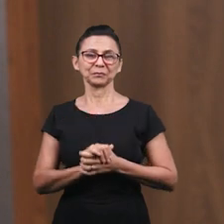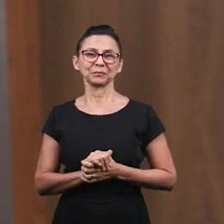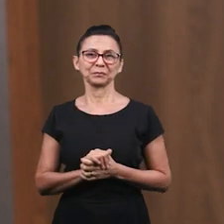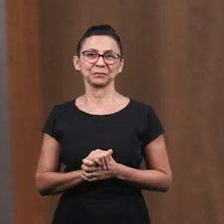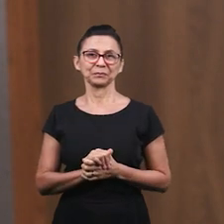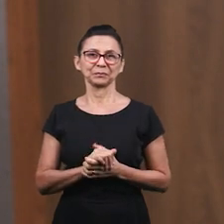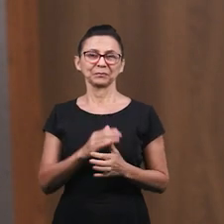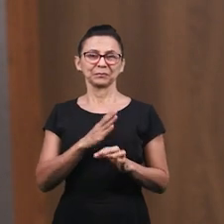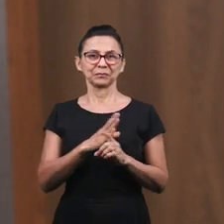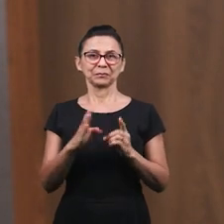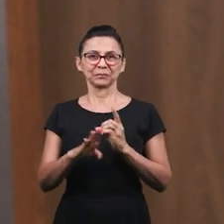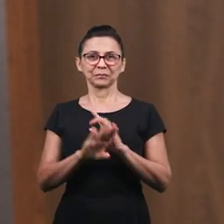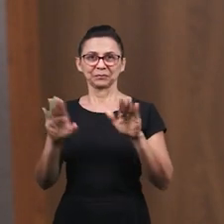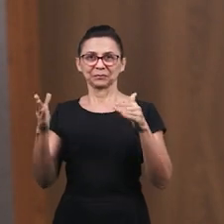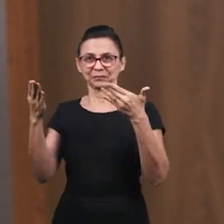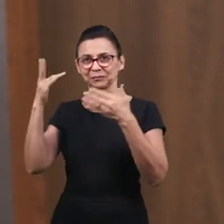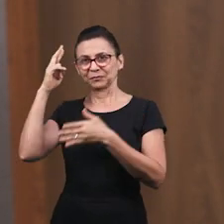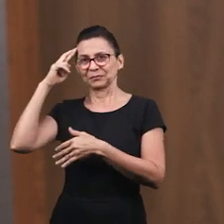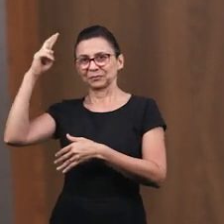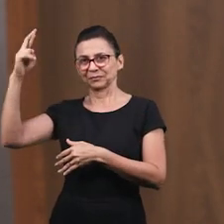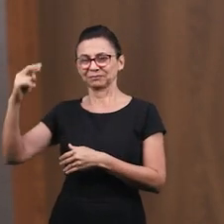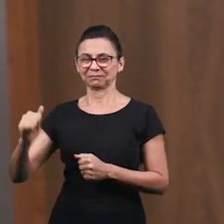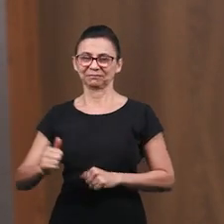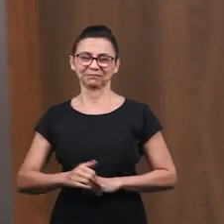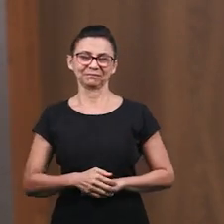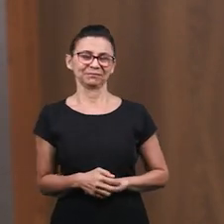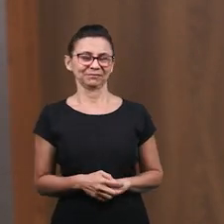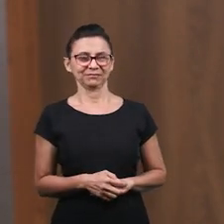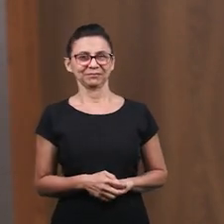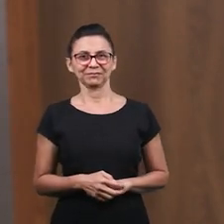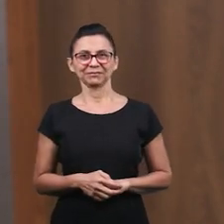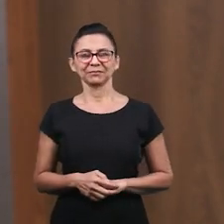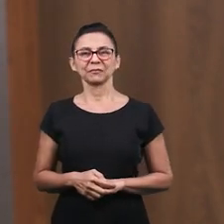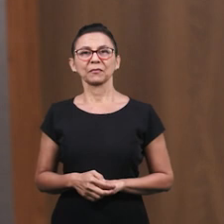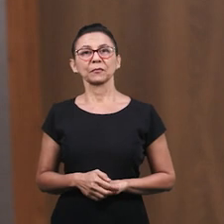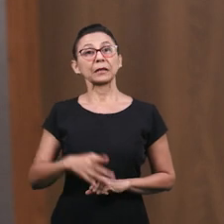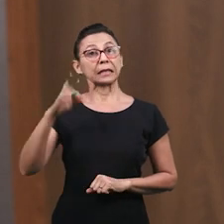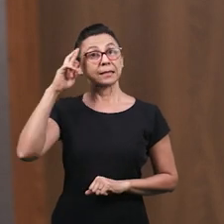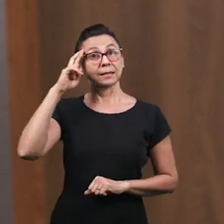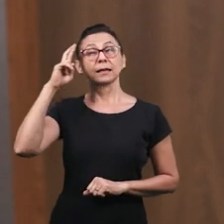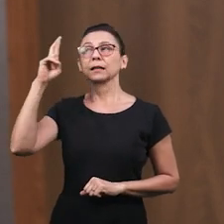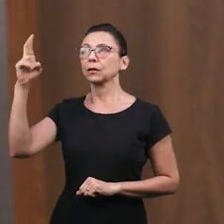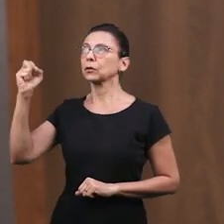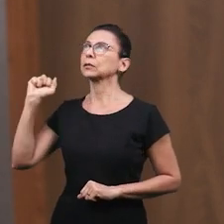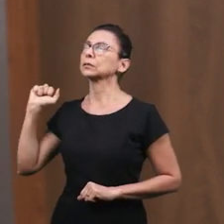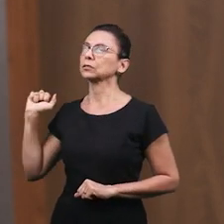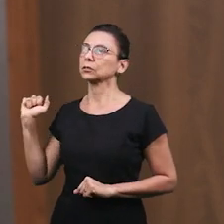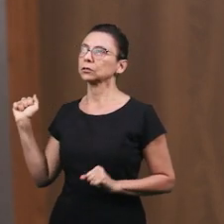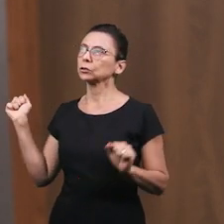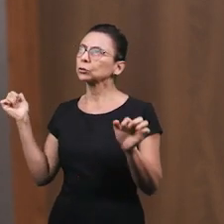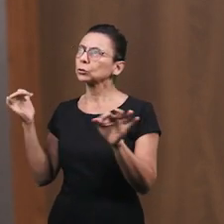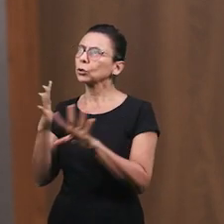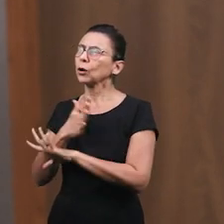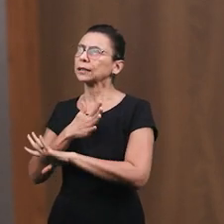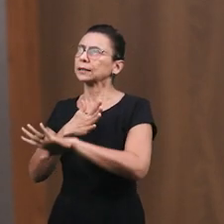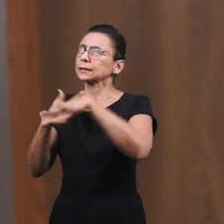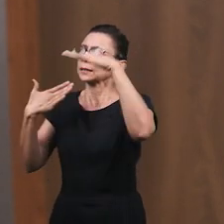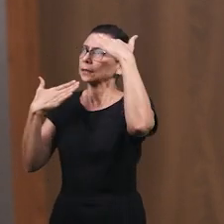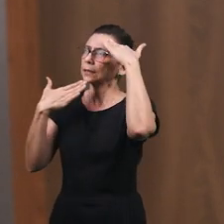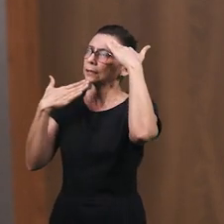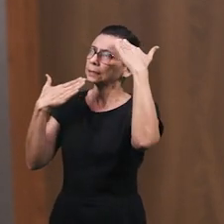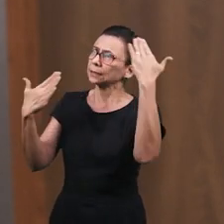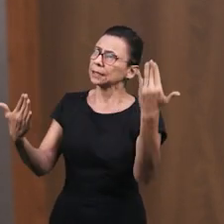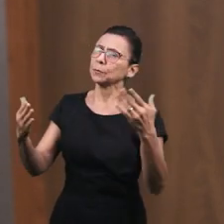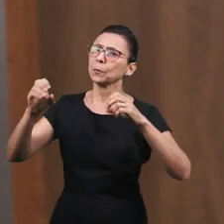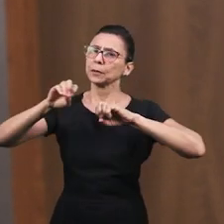y colocar este momento delante del Señor. Señor, nosotros te glorificamos, oh Dios, por